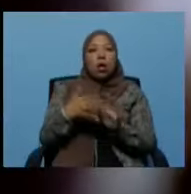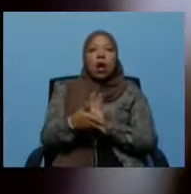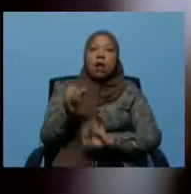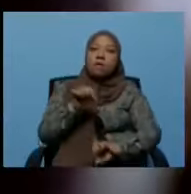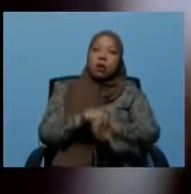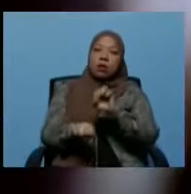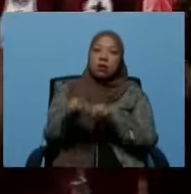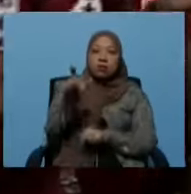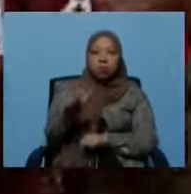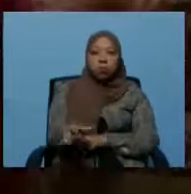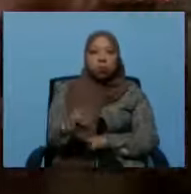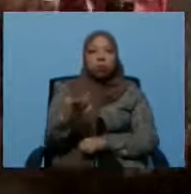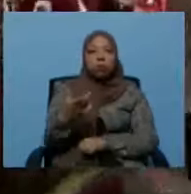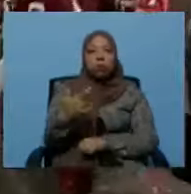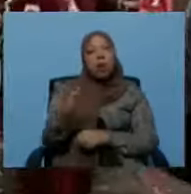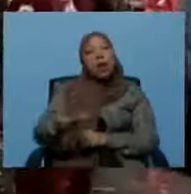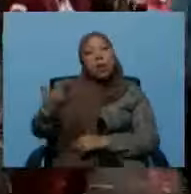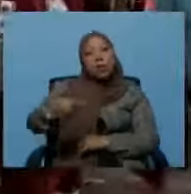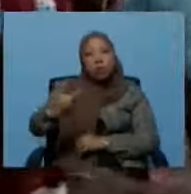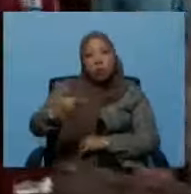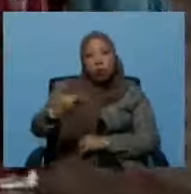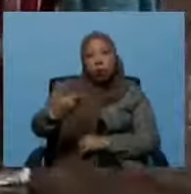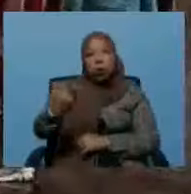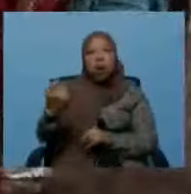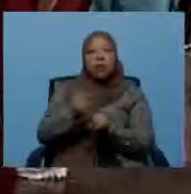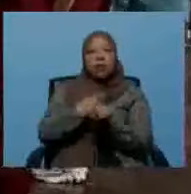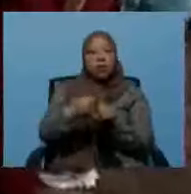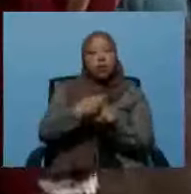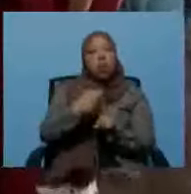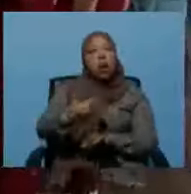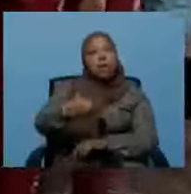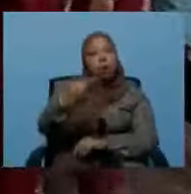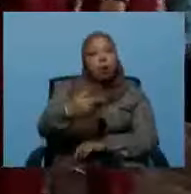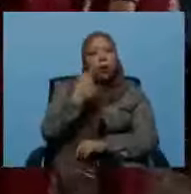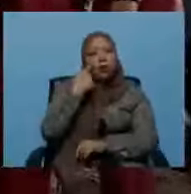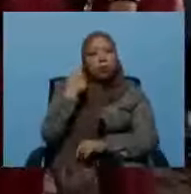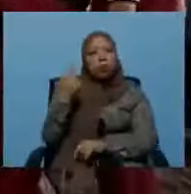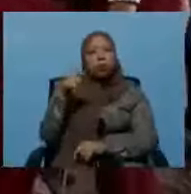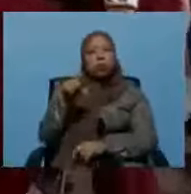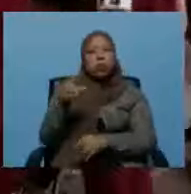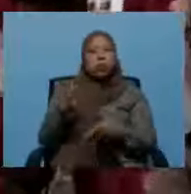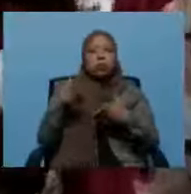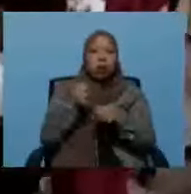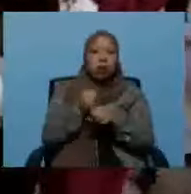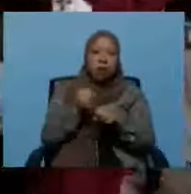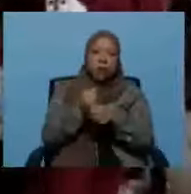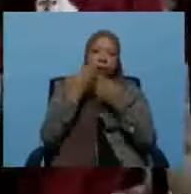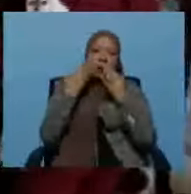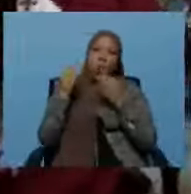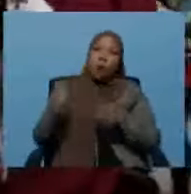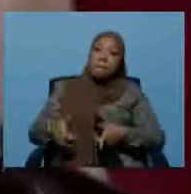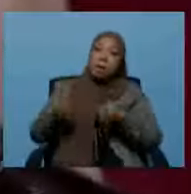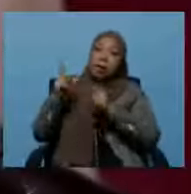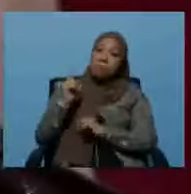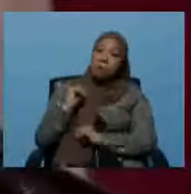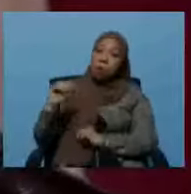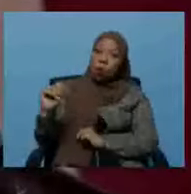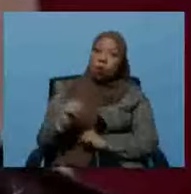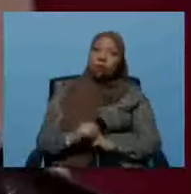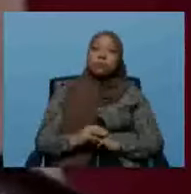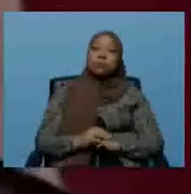frente de esta importante batalla, para garantizar la paz. Jefe, permiso para